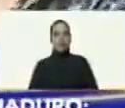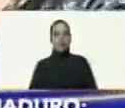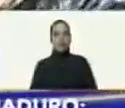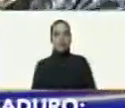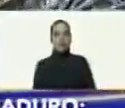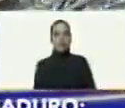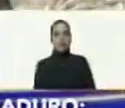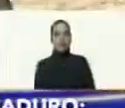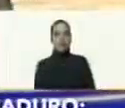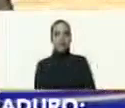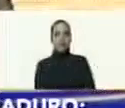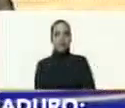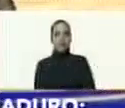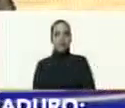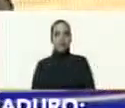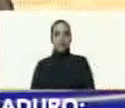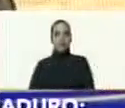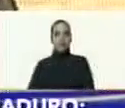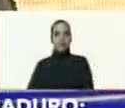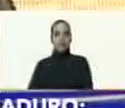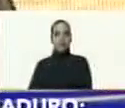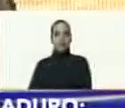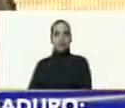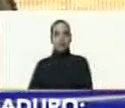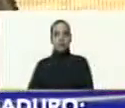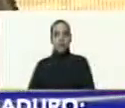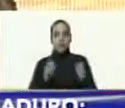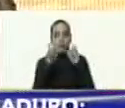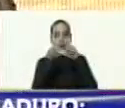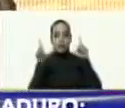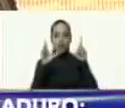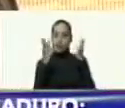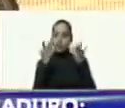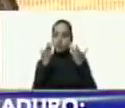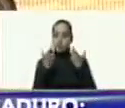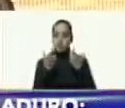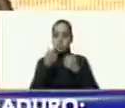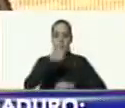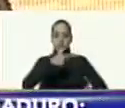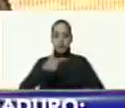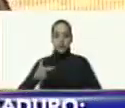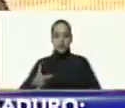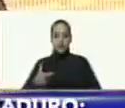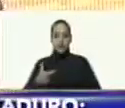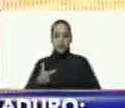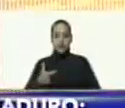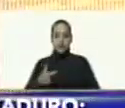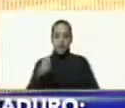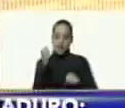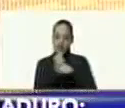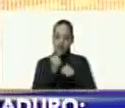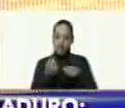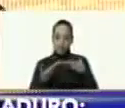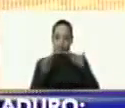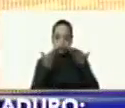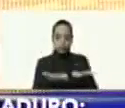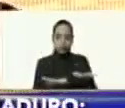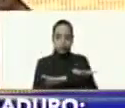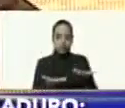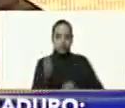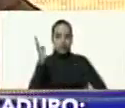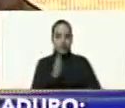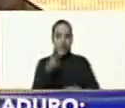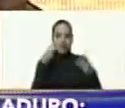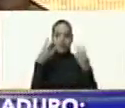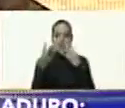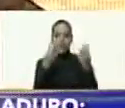Bueno, realmente es impresionante la cantidad de trabajos que están aquí presentes. Y si venimos a una feria